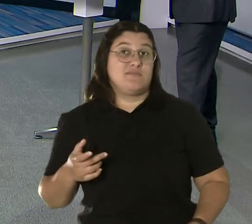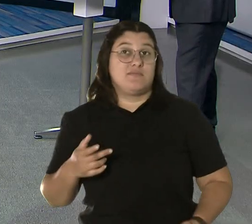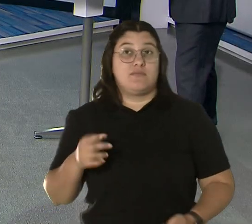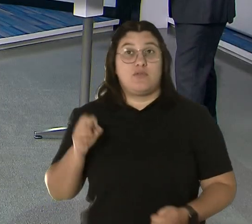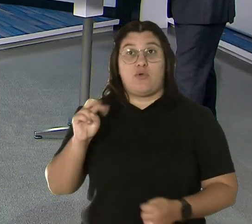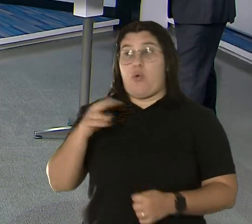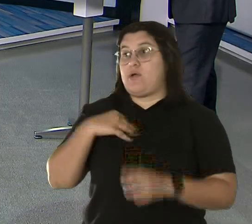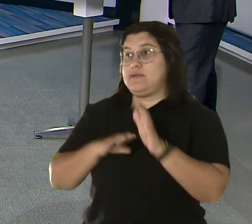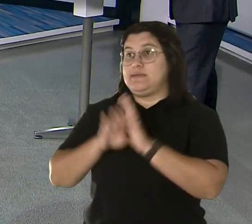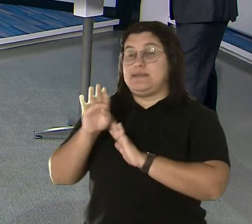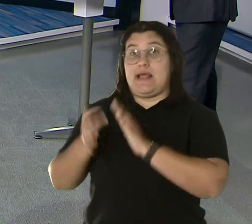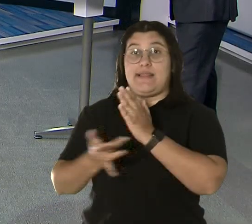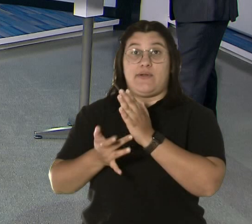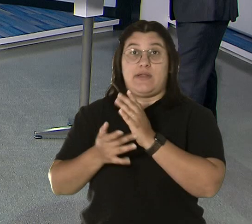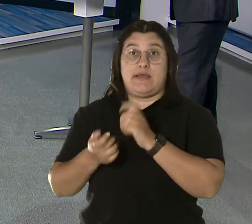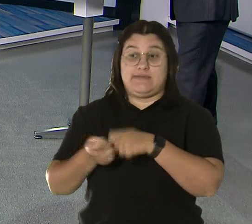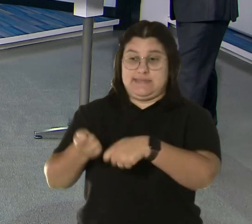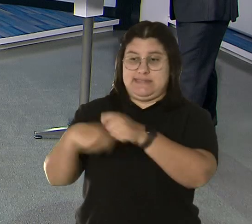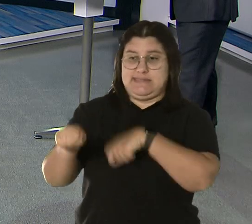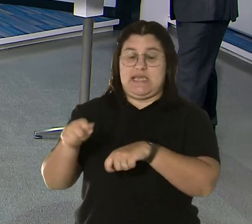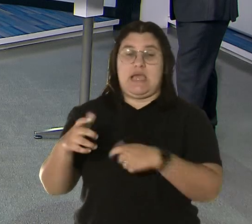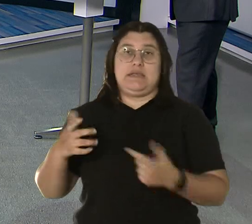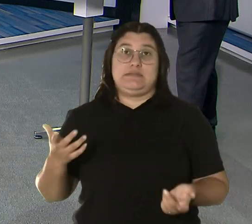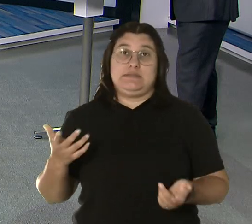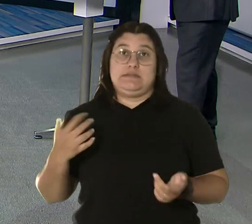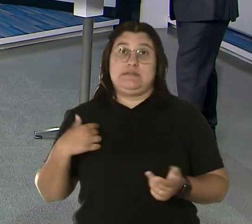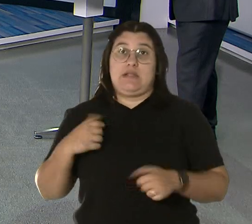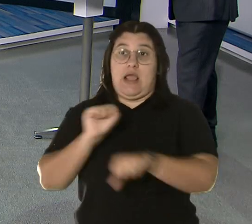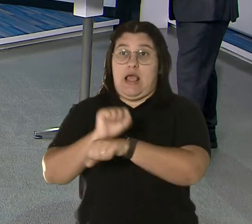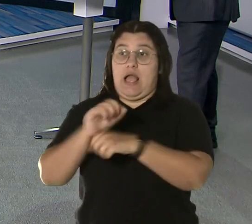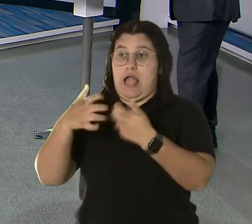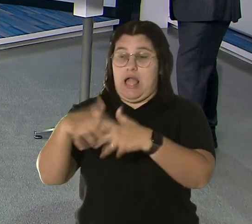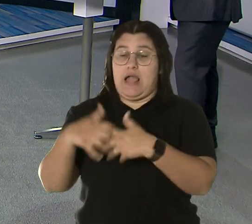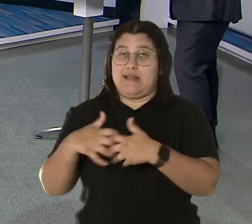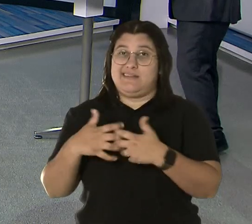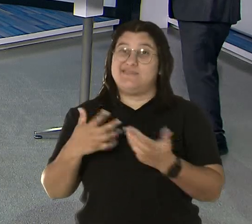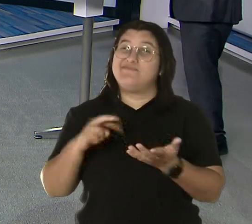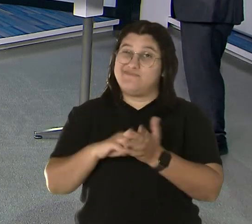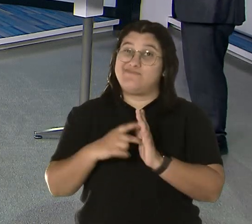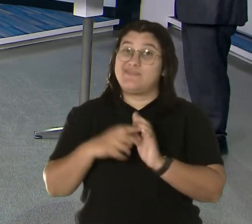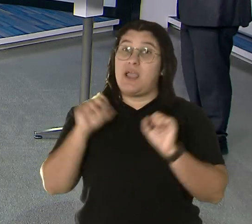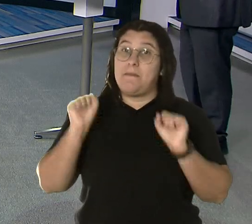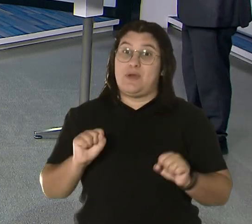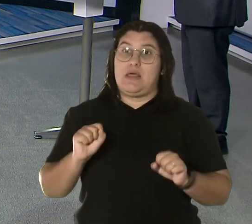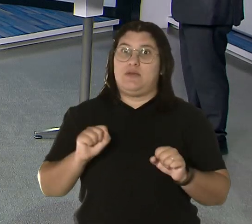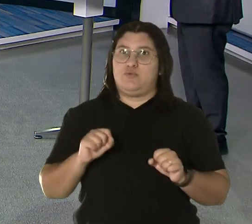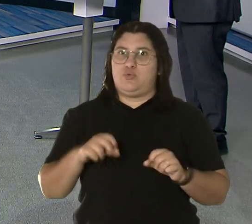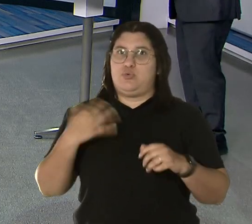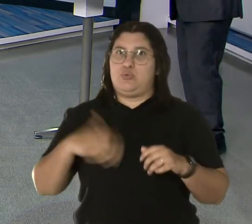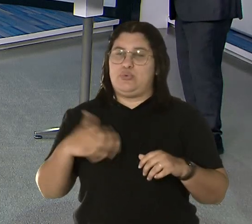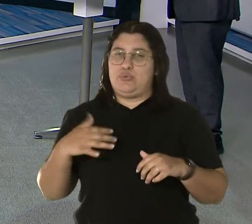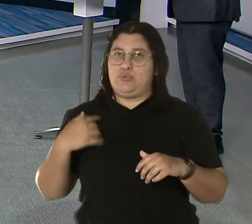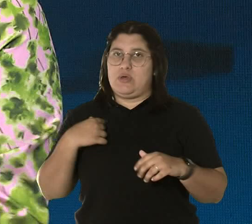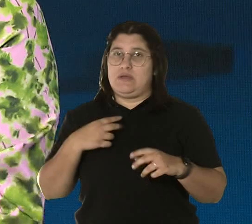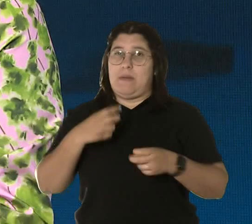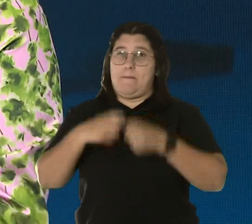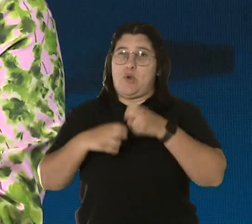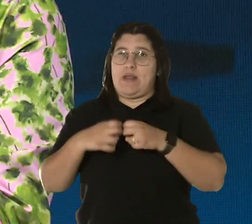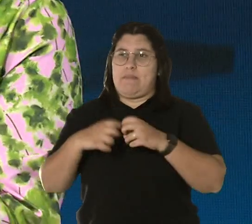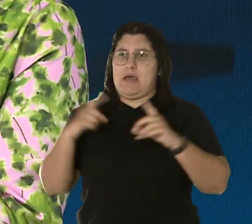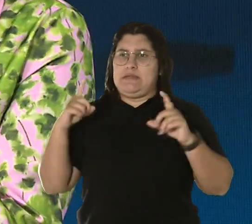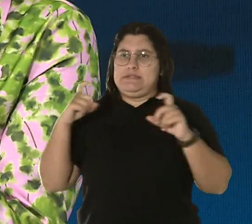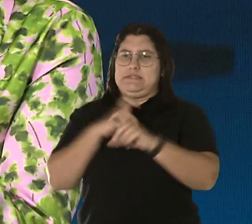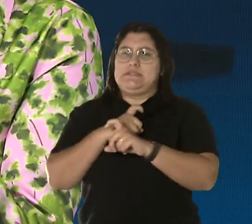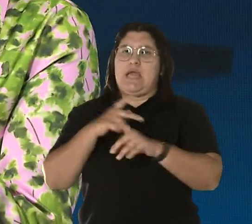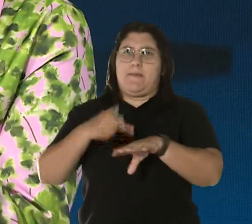y la tecnología sustituye la mano de obra. Exacto. Entonces, eso podría provocar un problema mayor a Puerto Rico en términos de ¿qué? De que